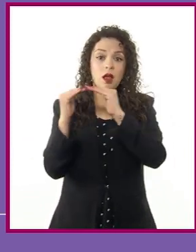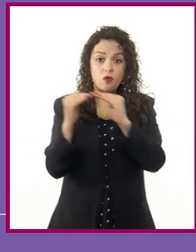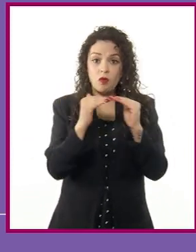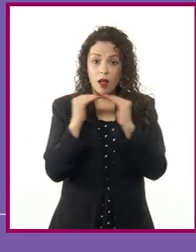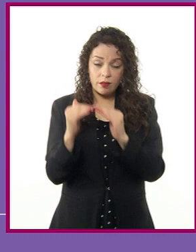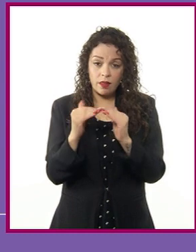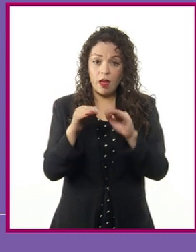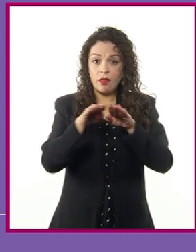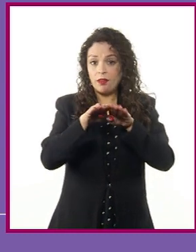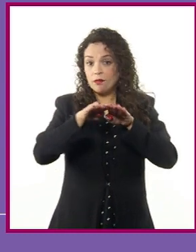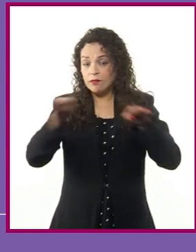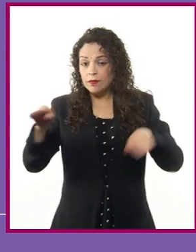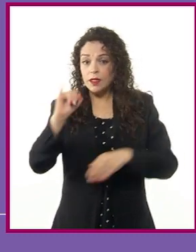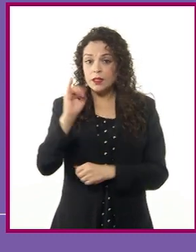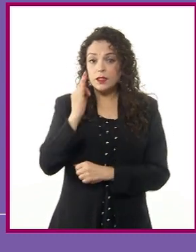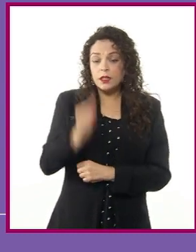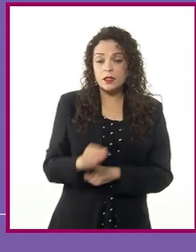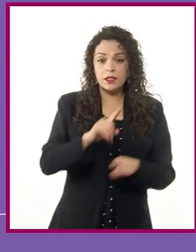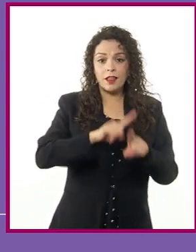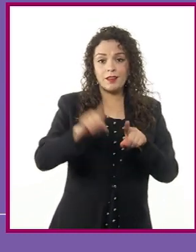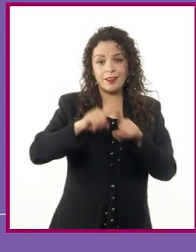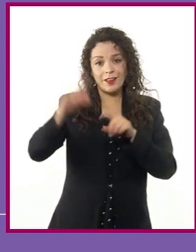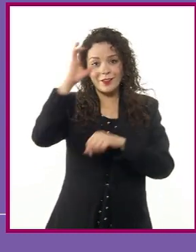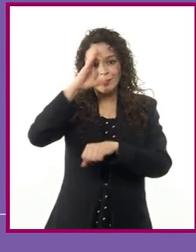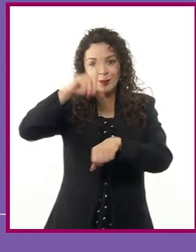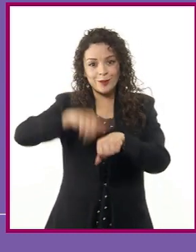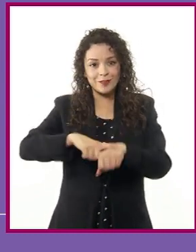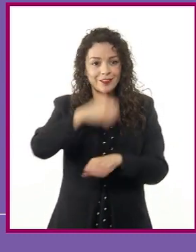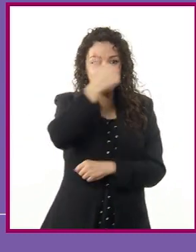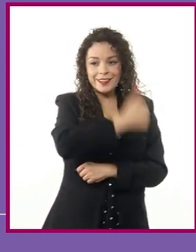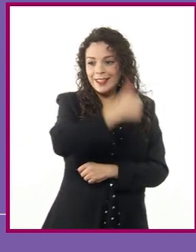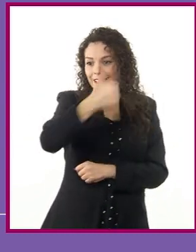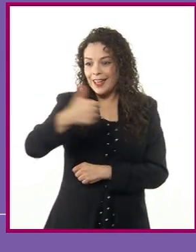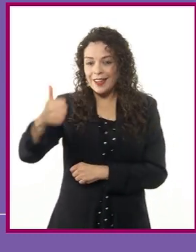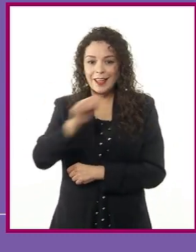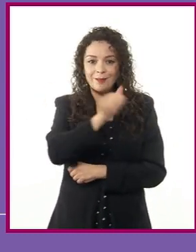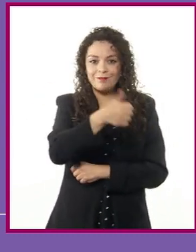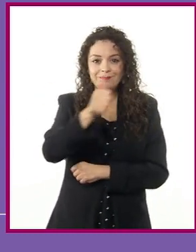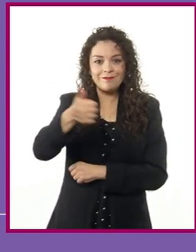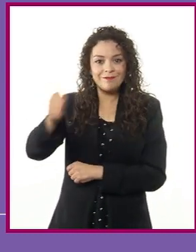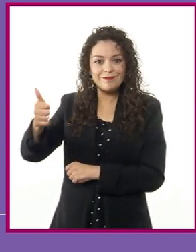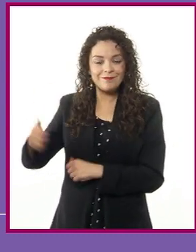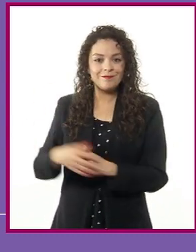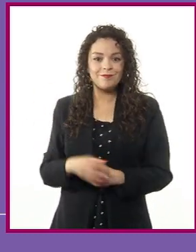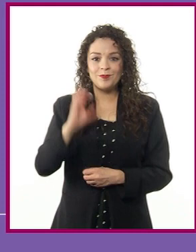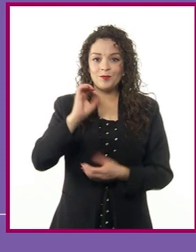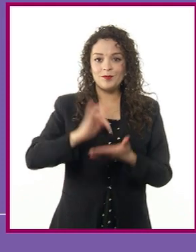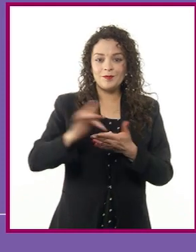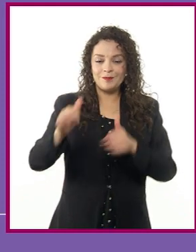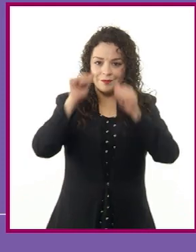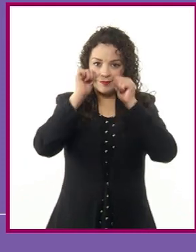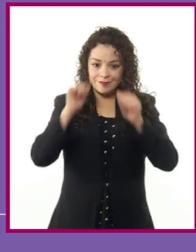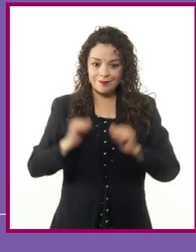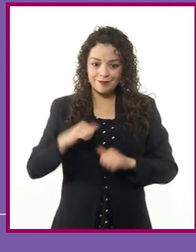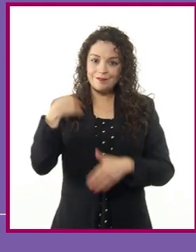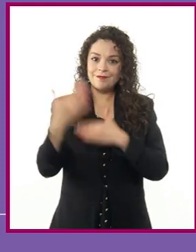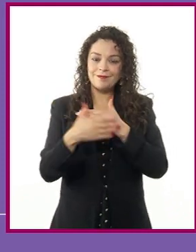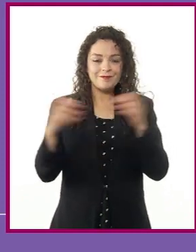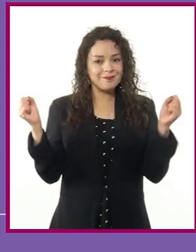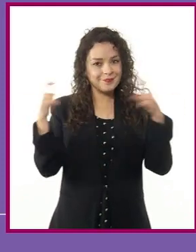la aceptación a las diferencias culturales. Muchas gracias por su atención. Nos vemos